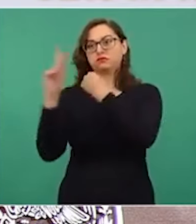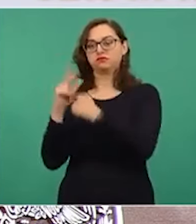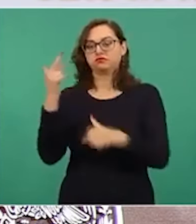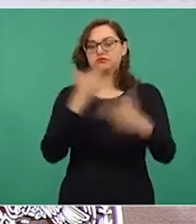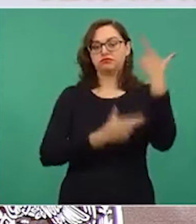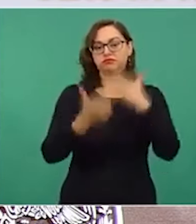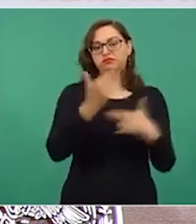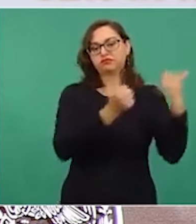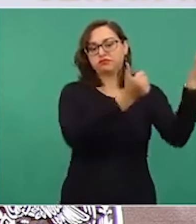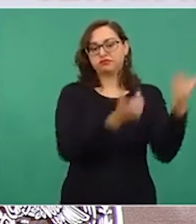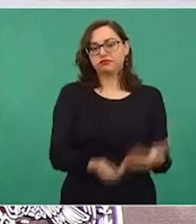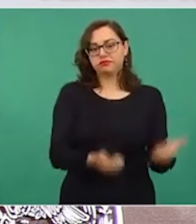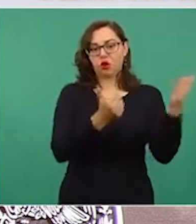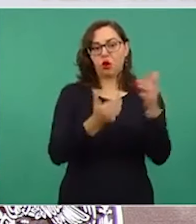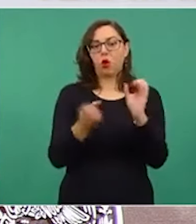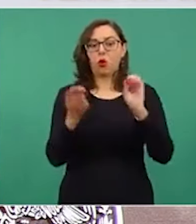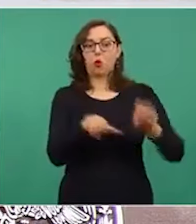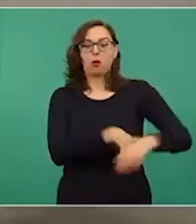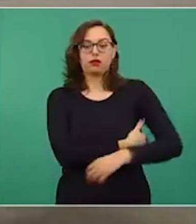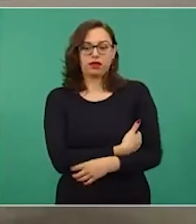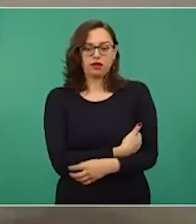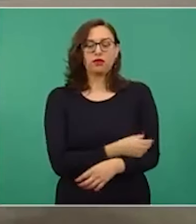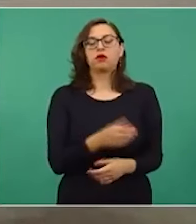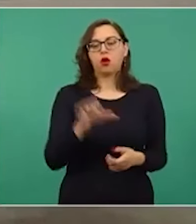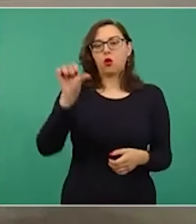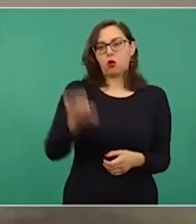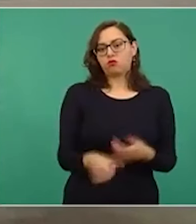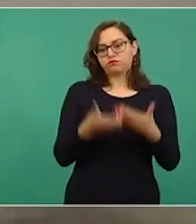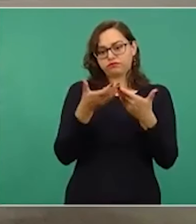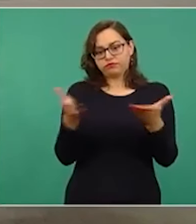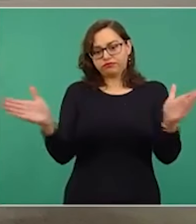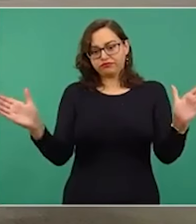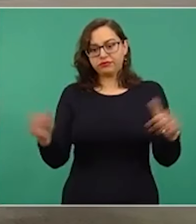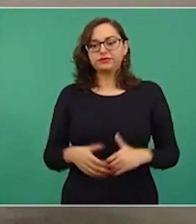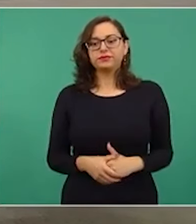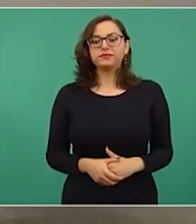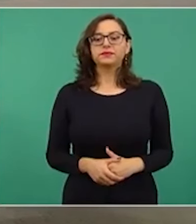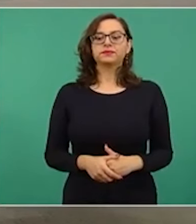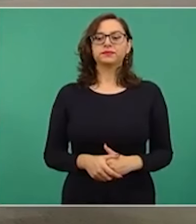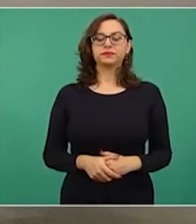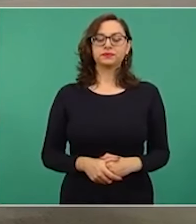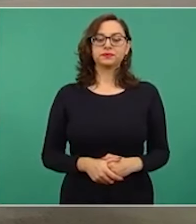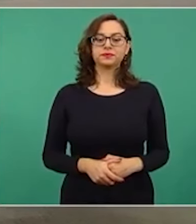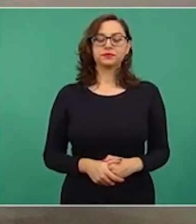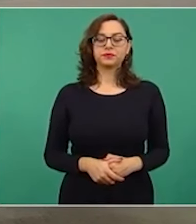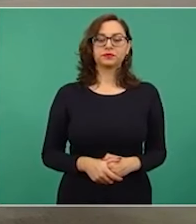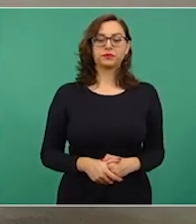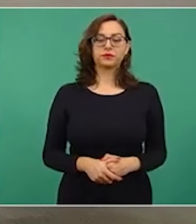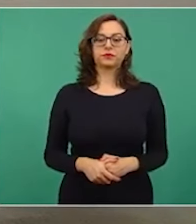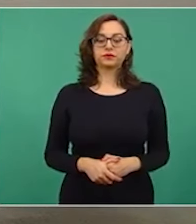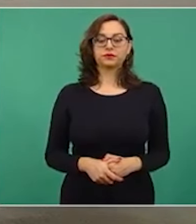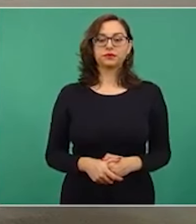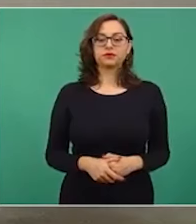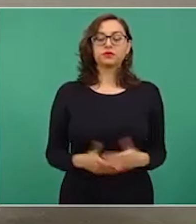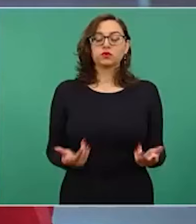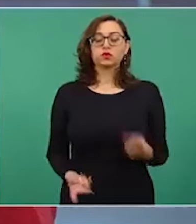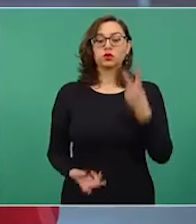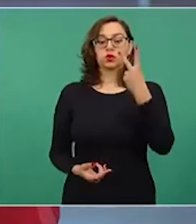resguardos y de comisos. Esta magna exposición sucede en dos